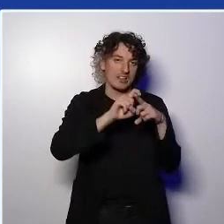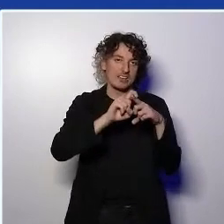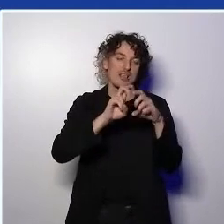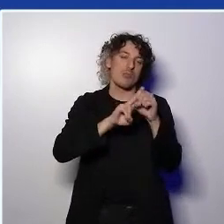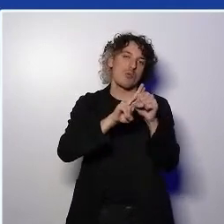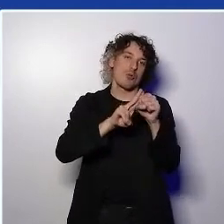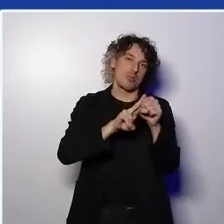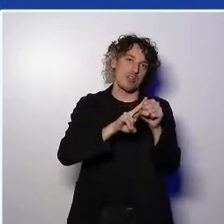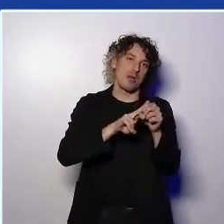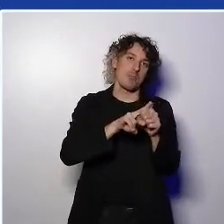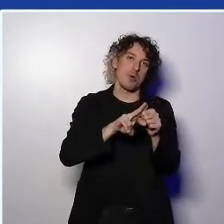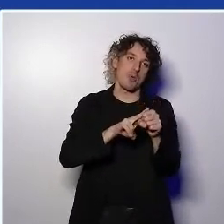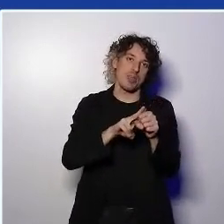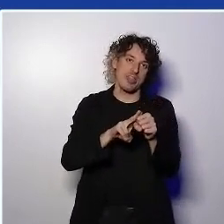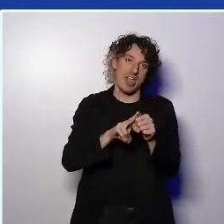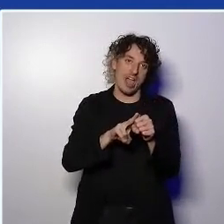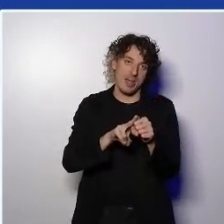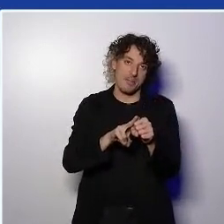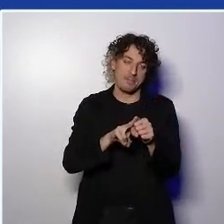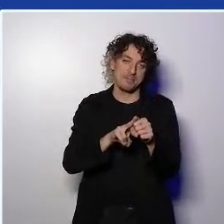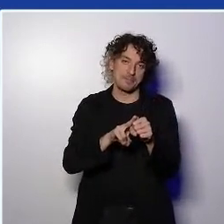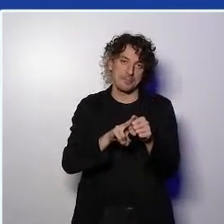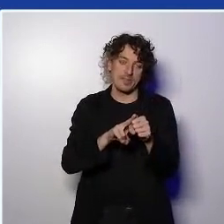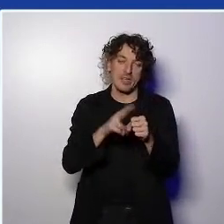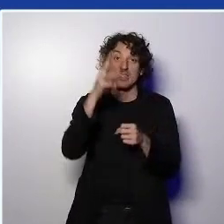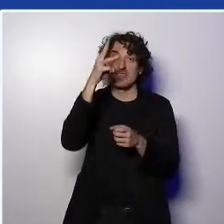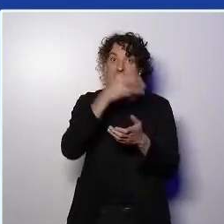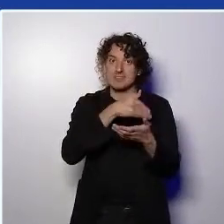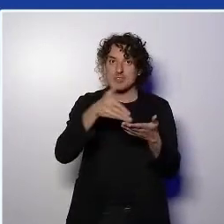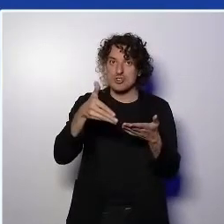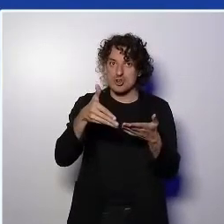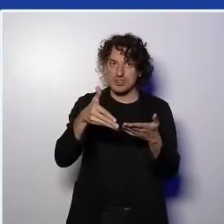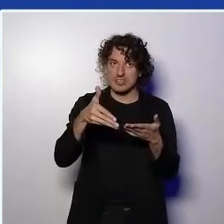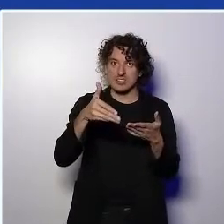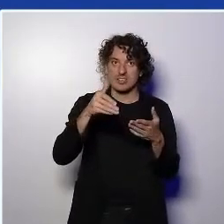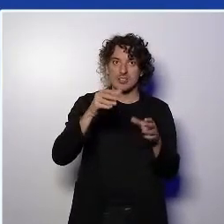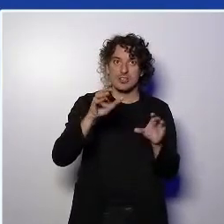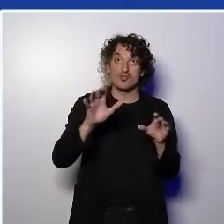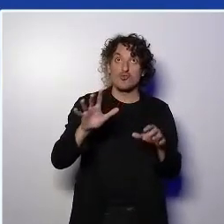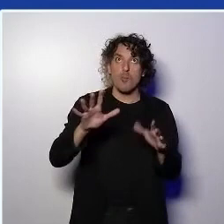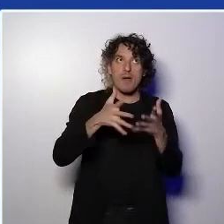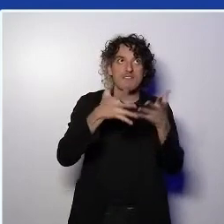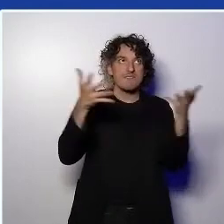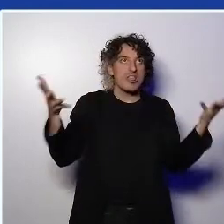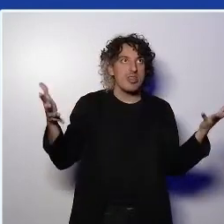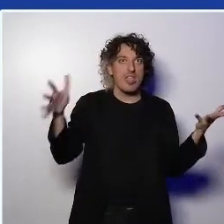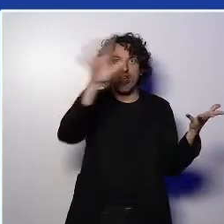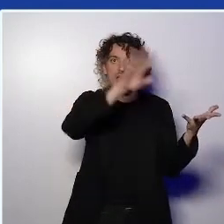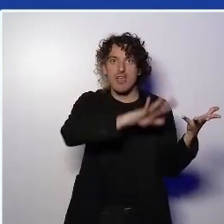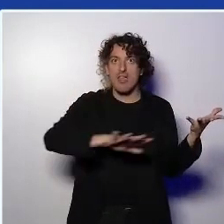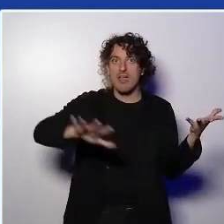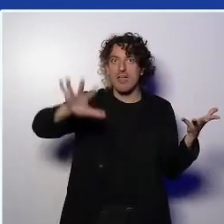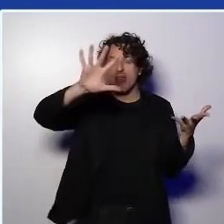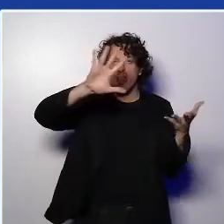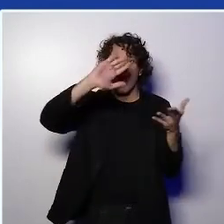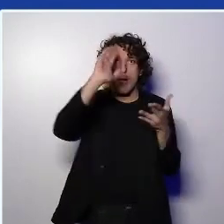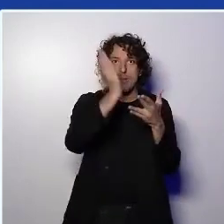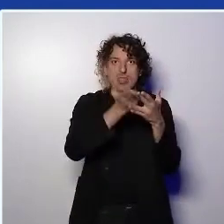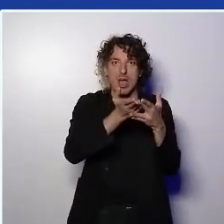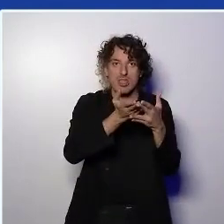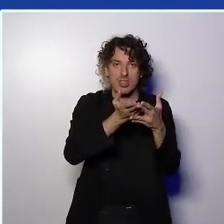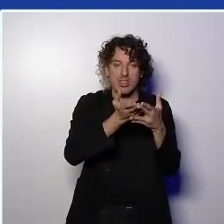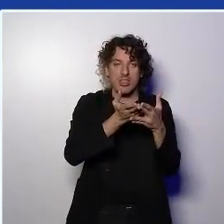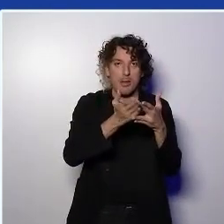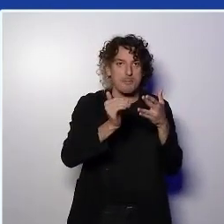Es una provincia que de los 3 millones prácticamente de superficie, más de la mitad de la provincia